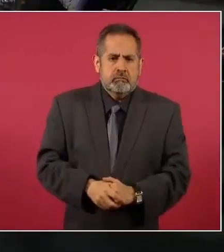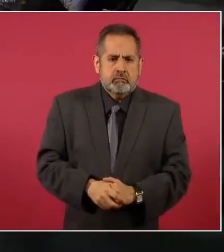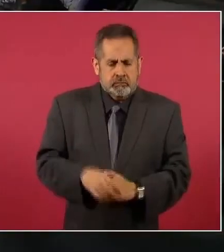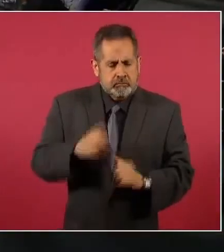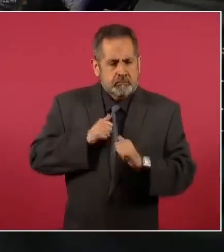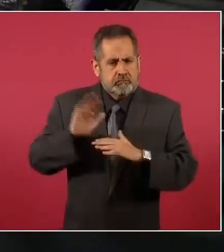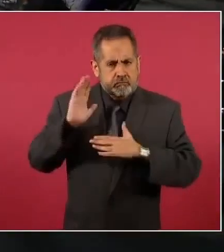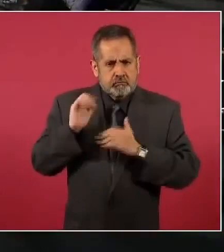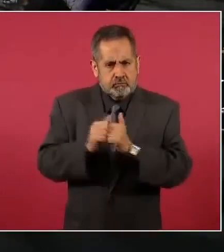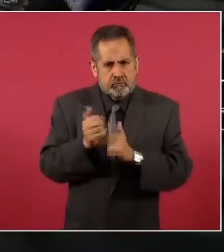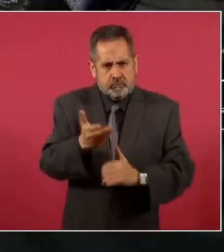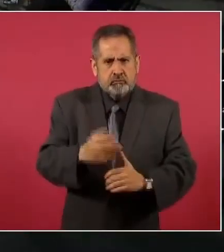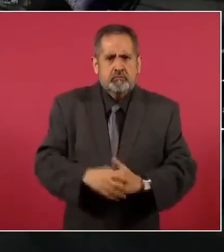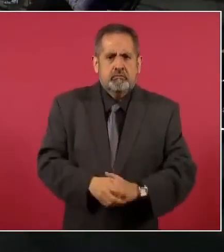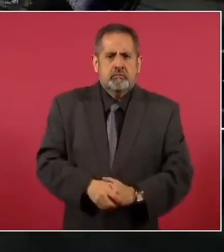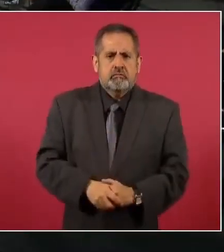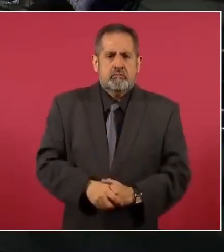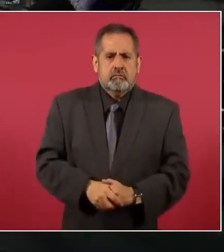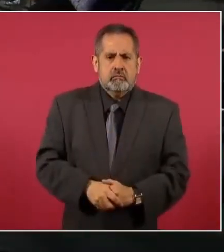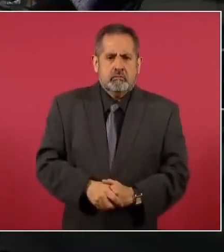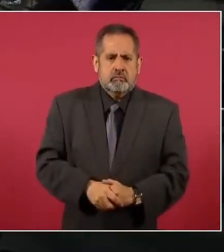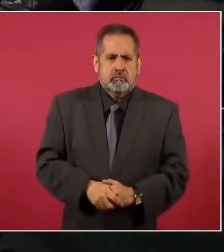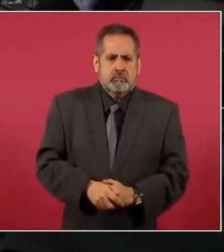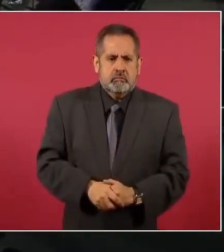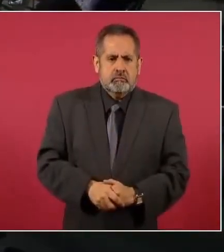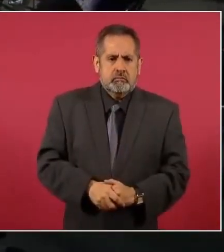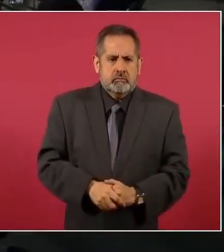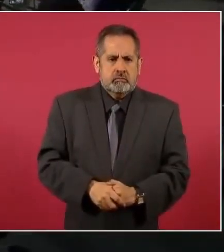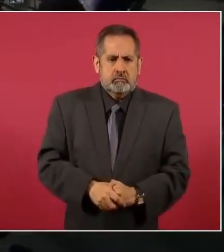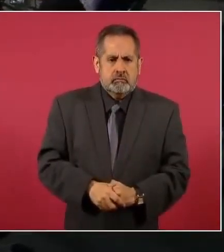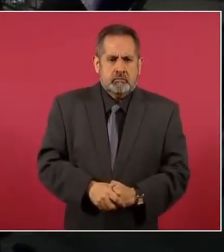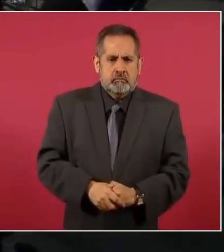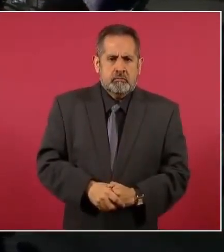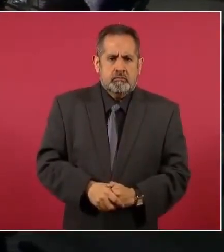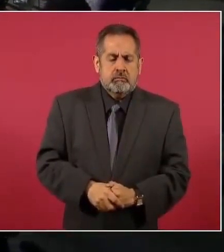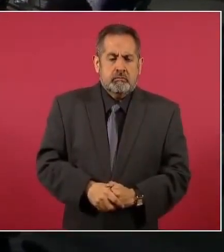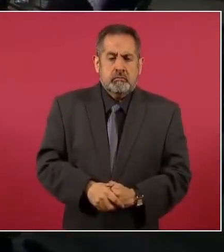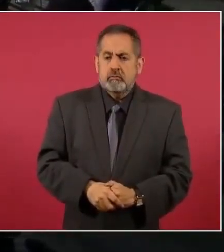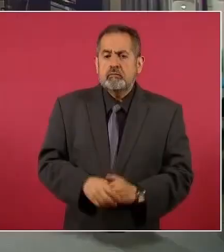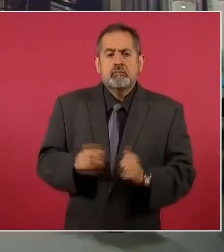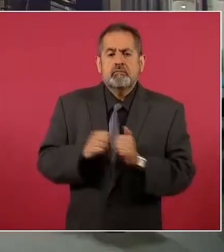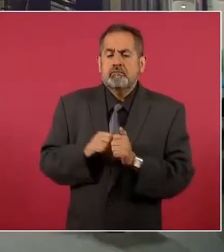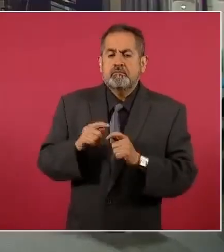mi compromiso. Muy bien. Vamos con Carlos.